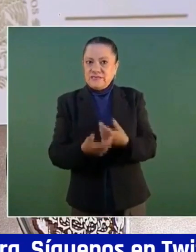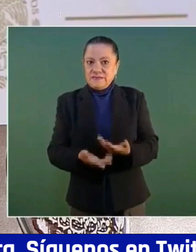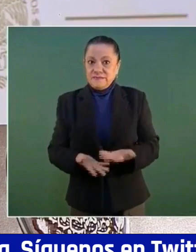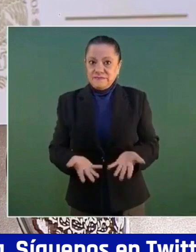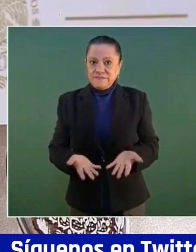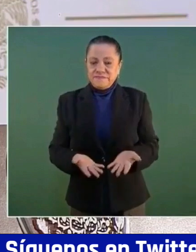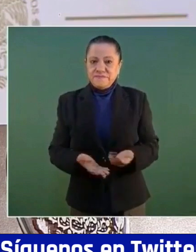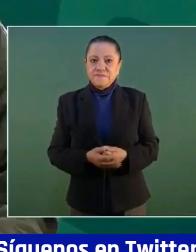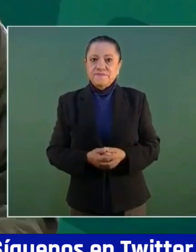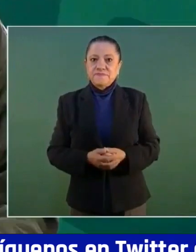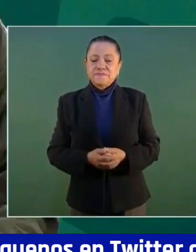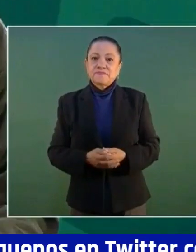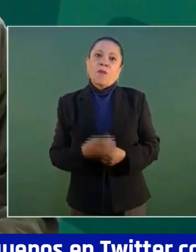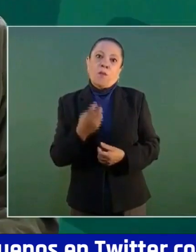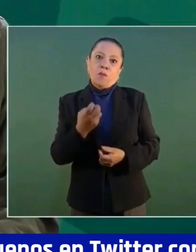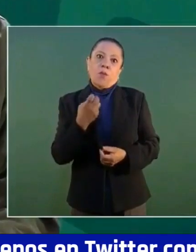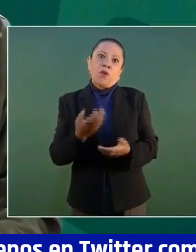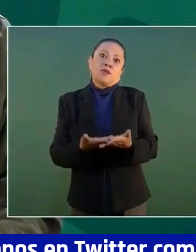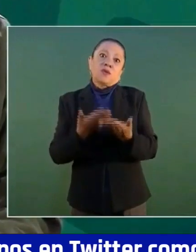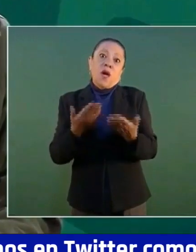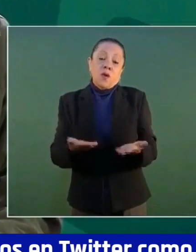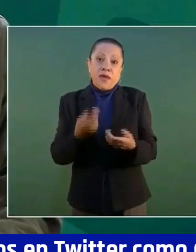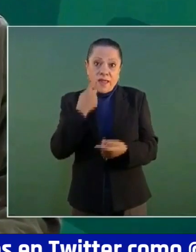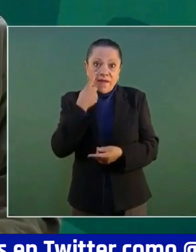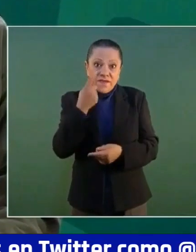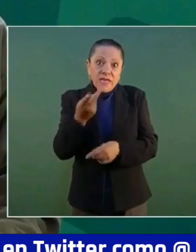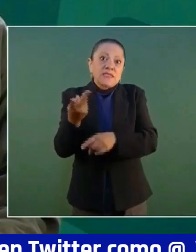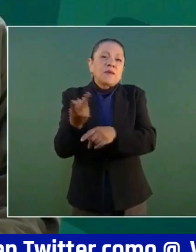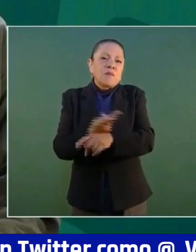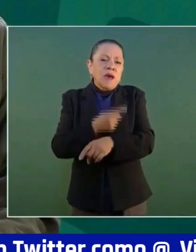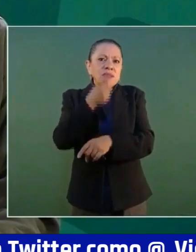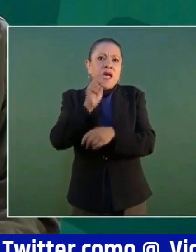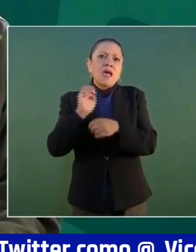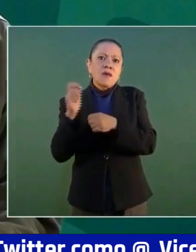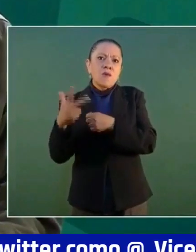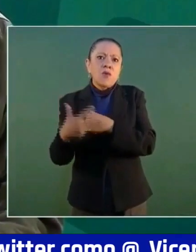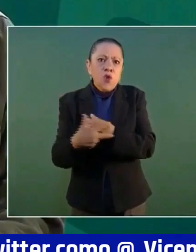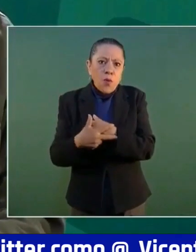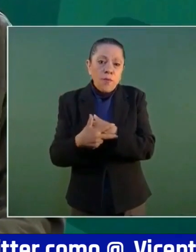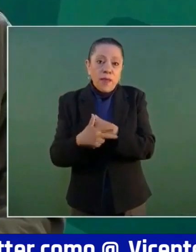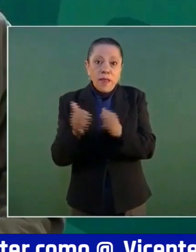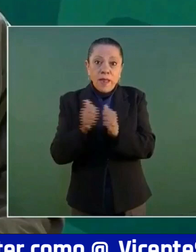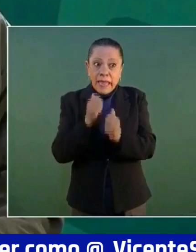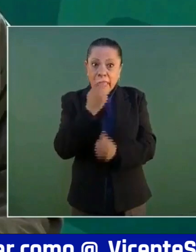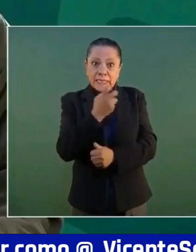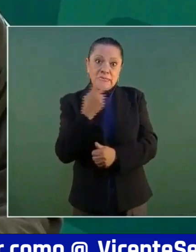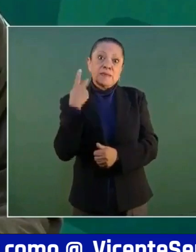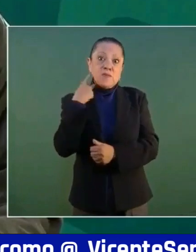Miren lo que está sucediendo ahora en Europa por esa política.